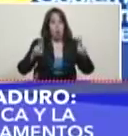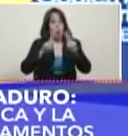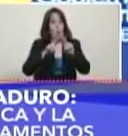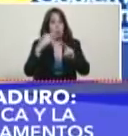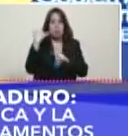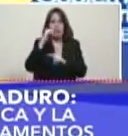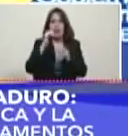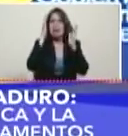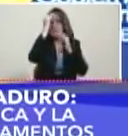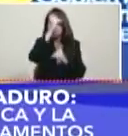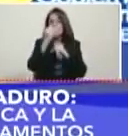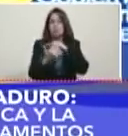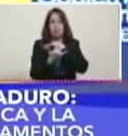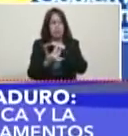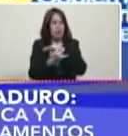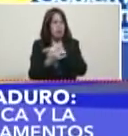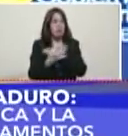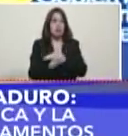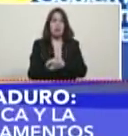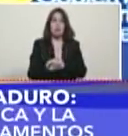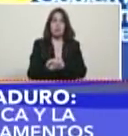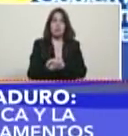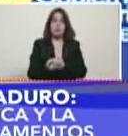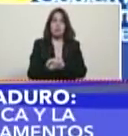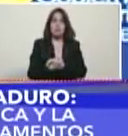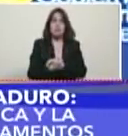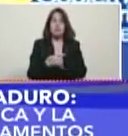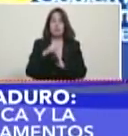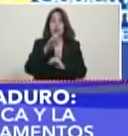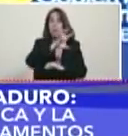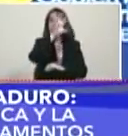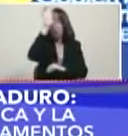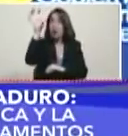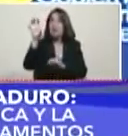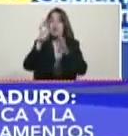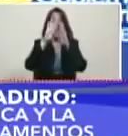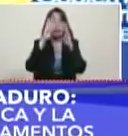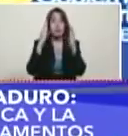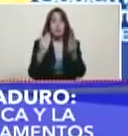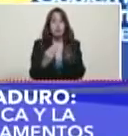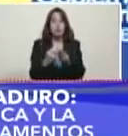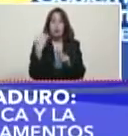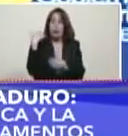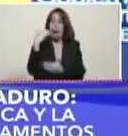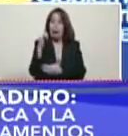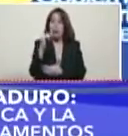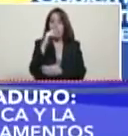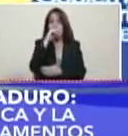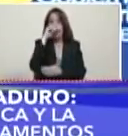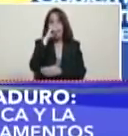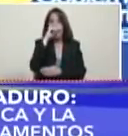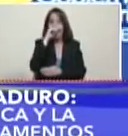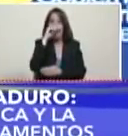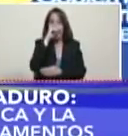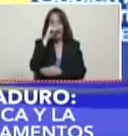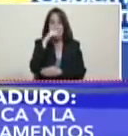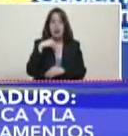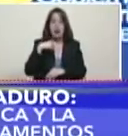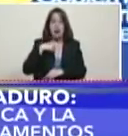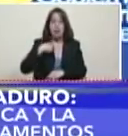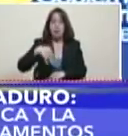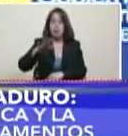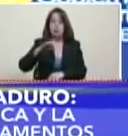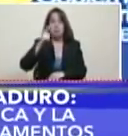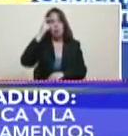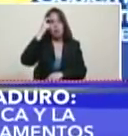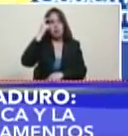técnica. Puedo adelantar inclusive que hay países del mundo, es posible que se anuncie en los próximos días,